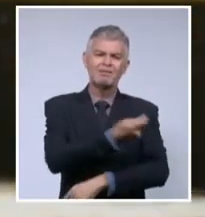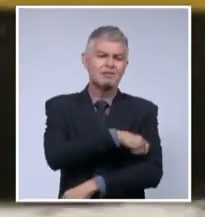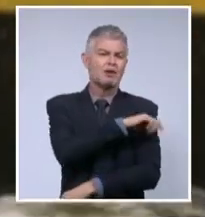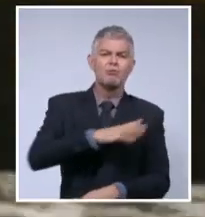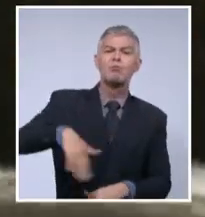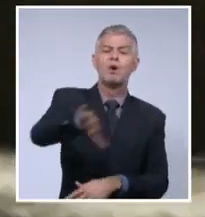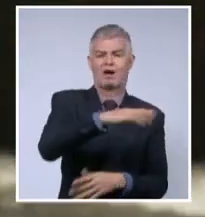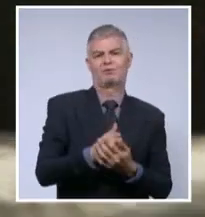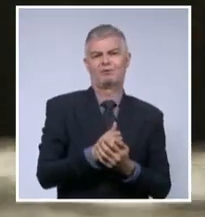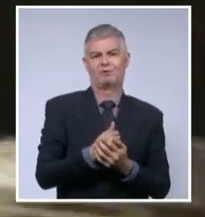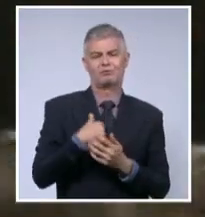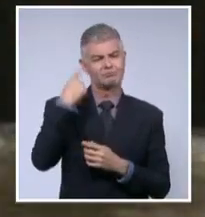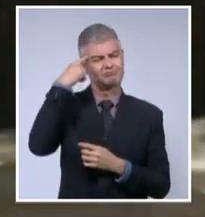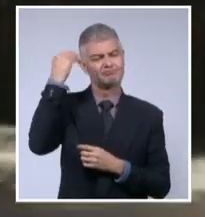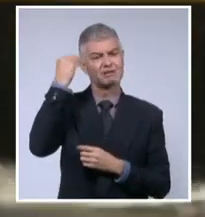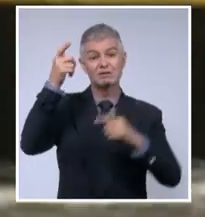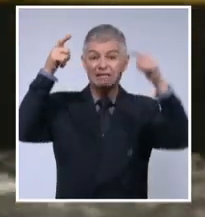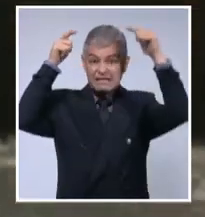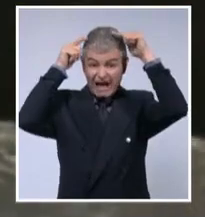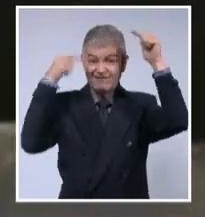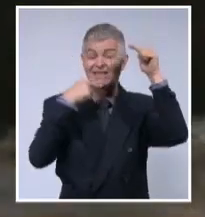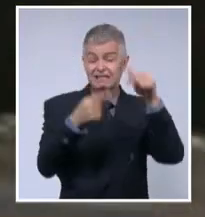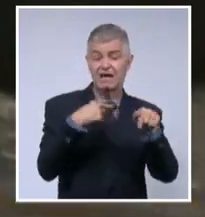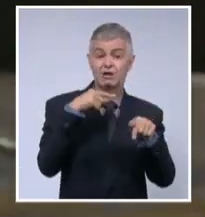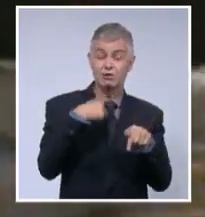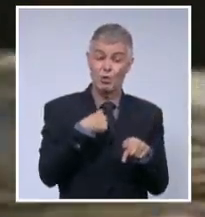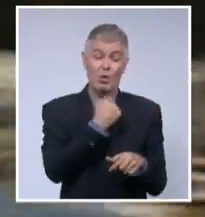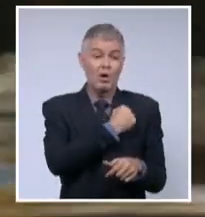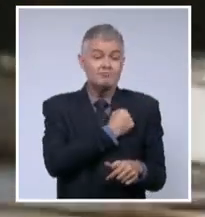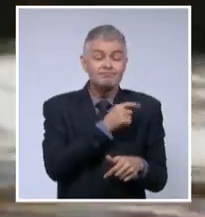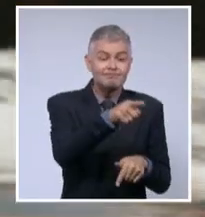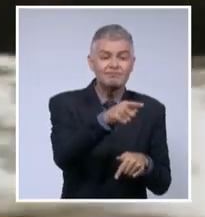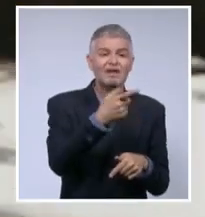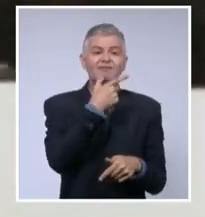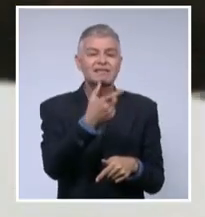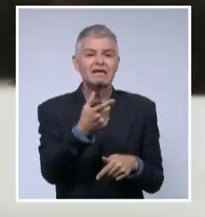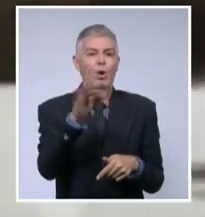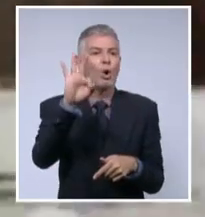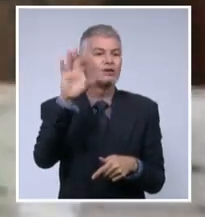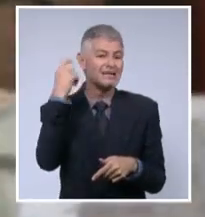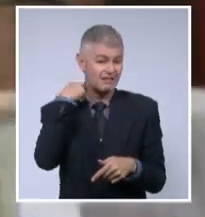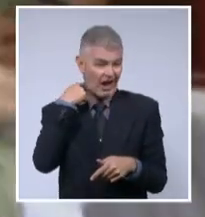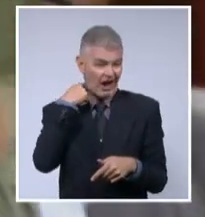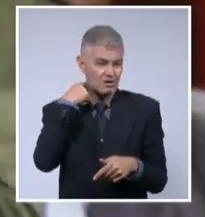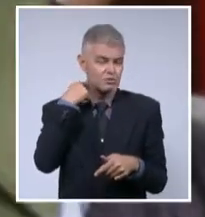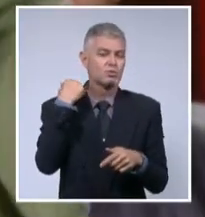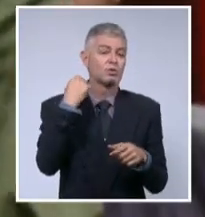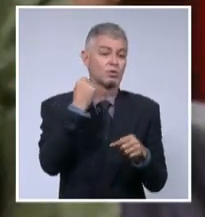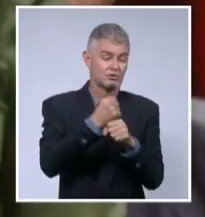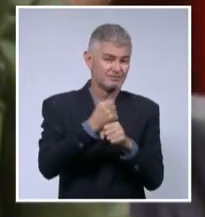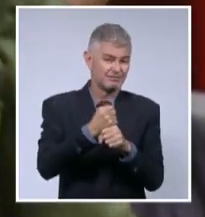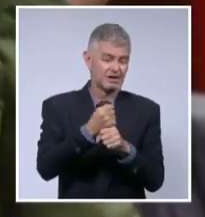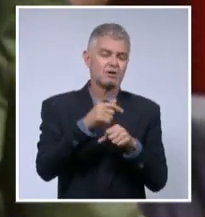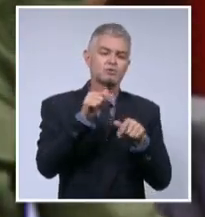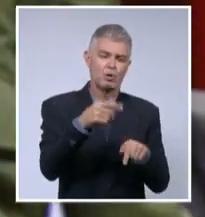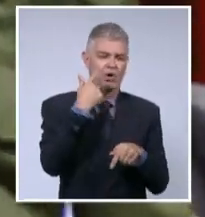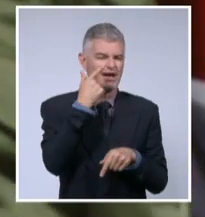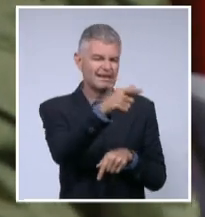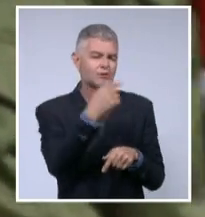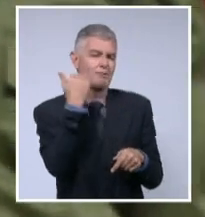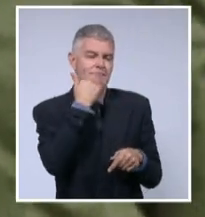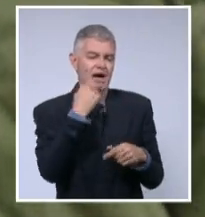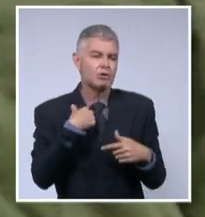de tantas cosas que admiro de Fidel, de esos 80 años de inmensidad, esa es una de las que más admiro y trato de